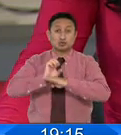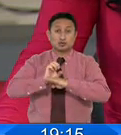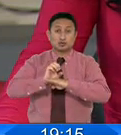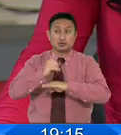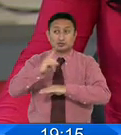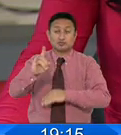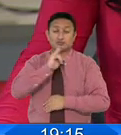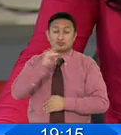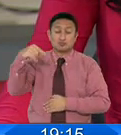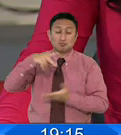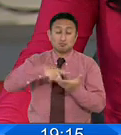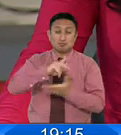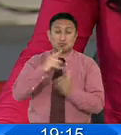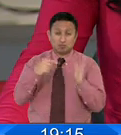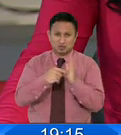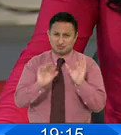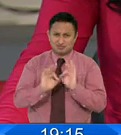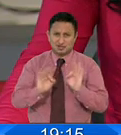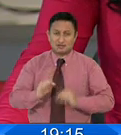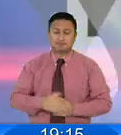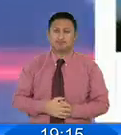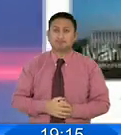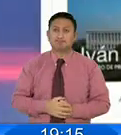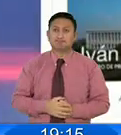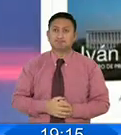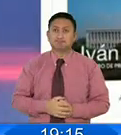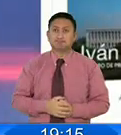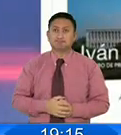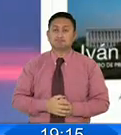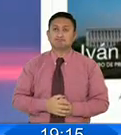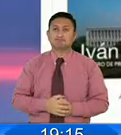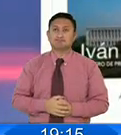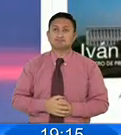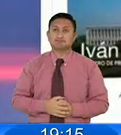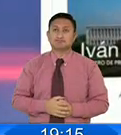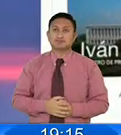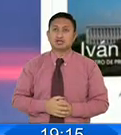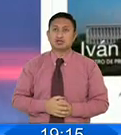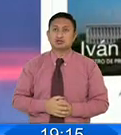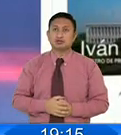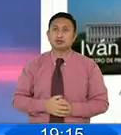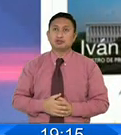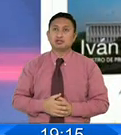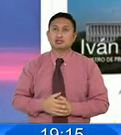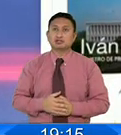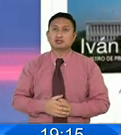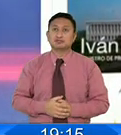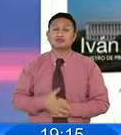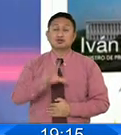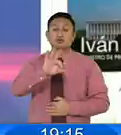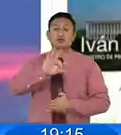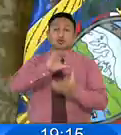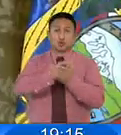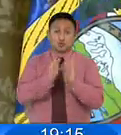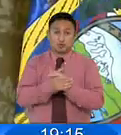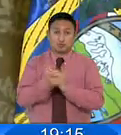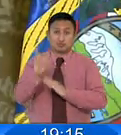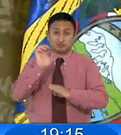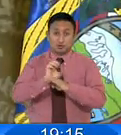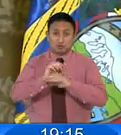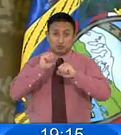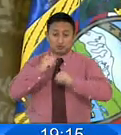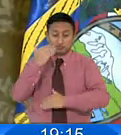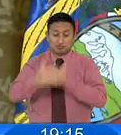sin pagar aranceles. Como histórica es calificada la reunión de este 9 de noviembre en donde Estados Unidos y Ecuador buscan avanzar hacia un